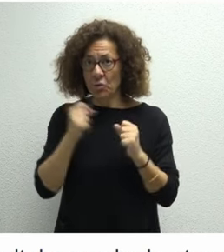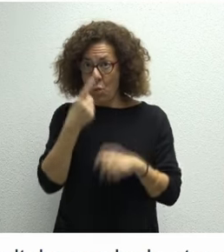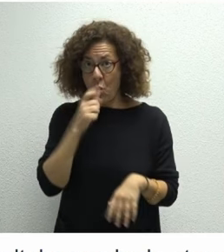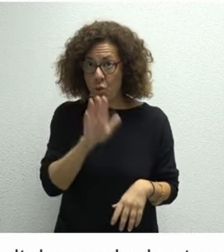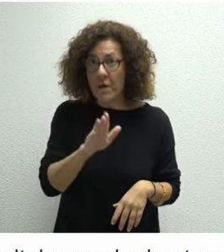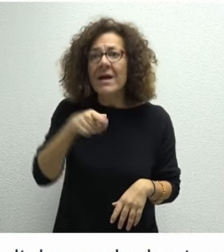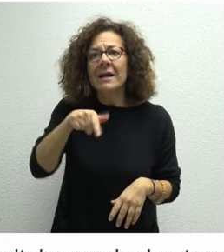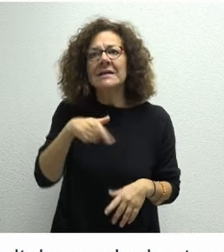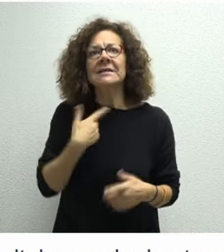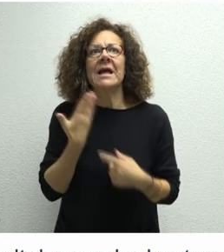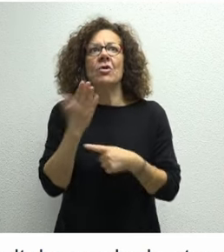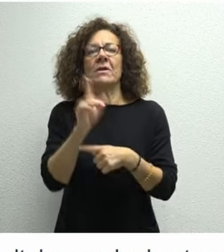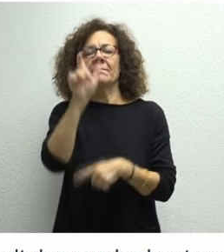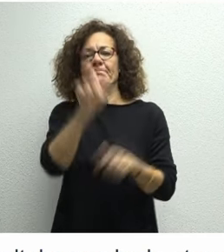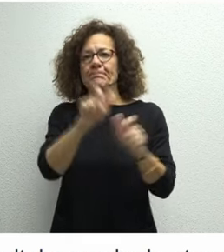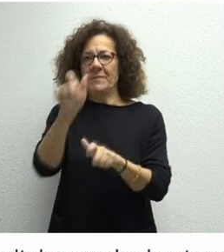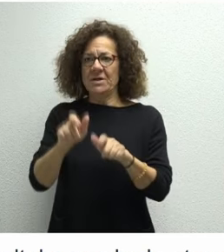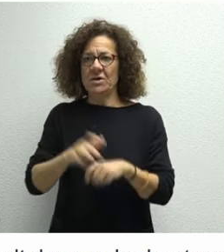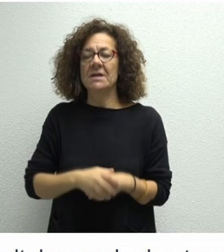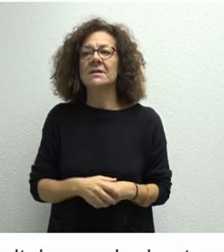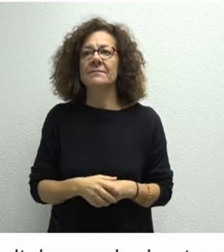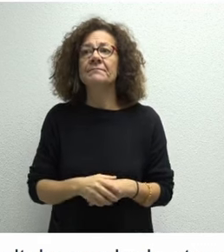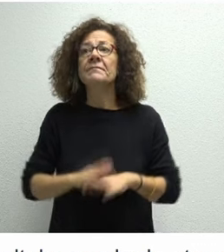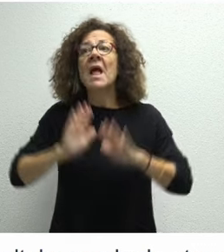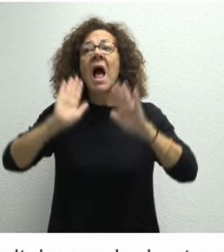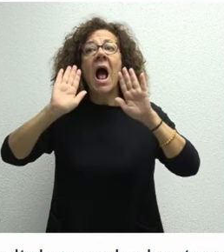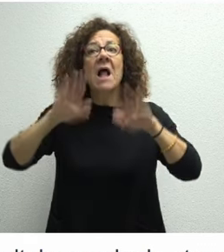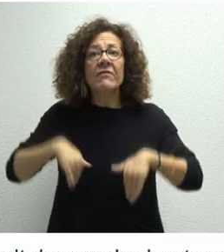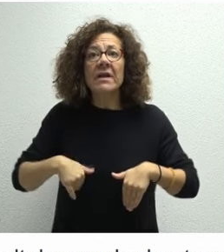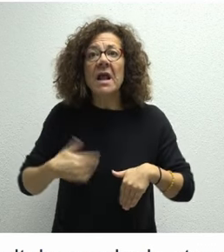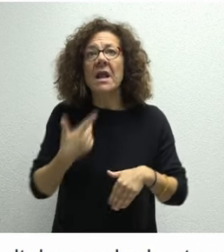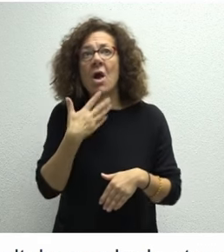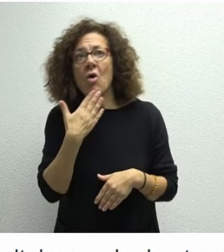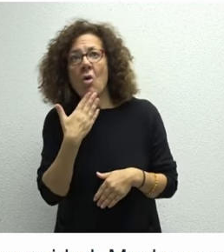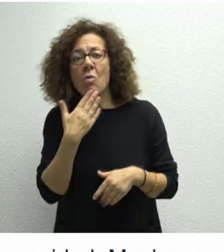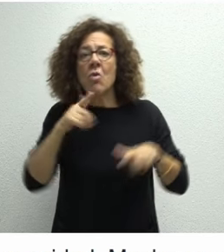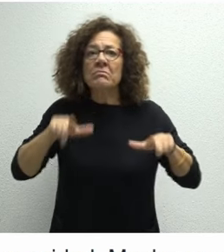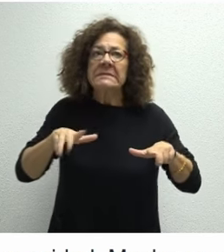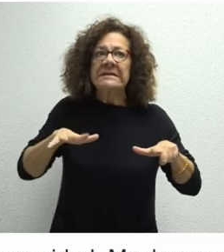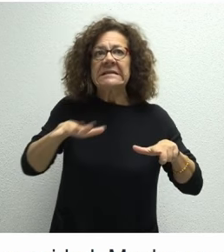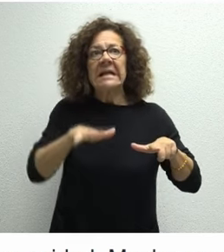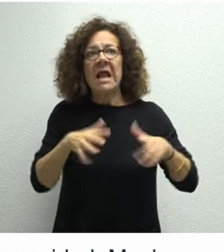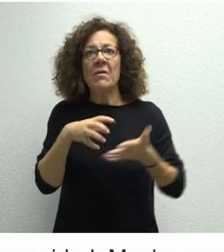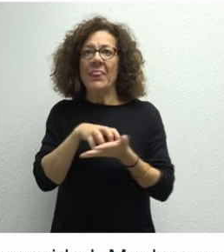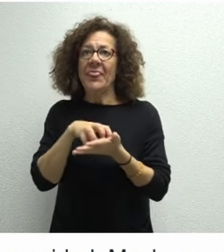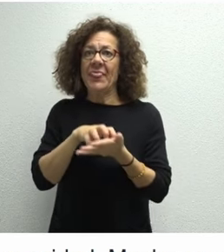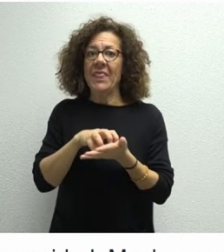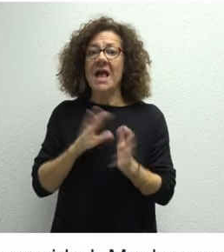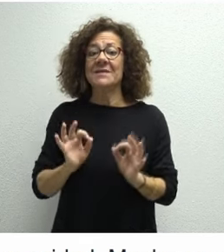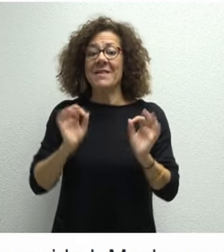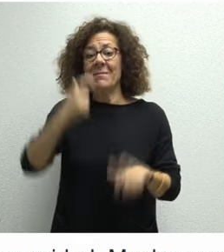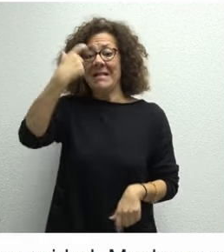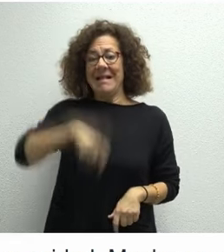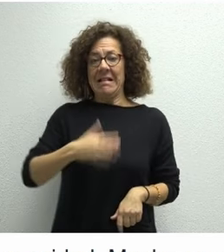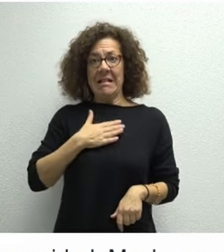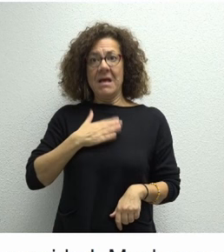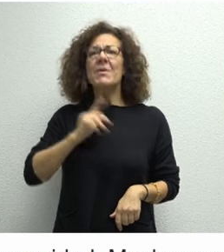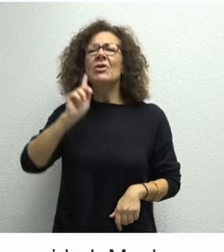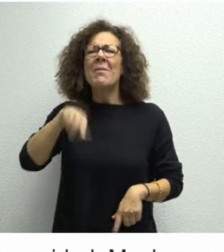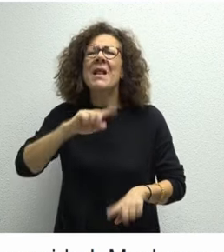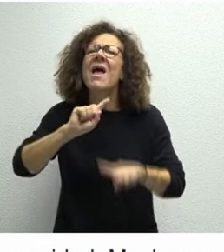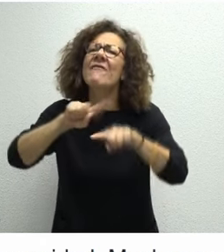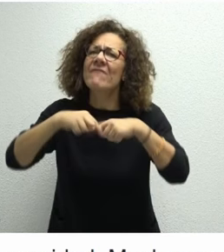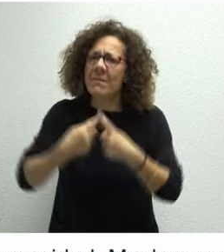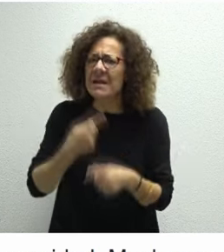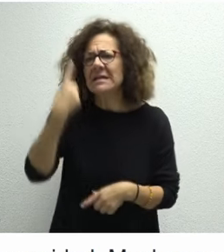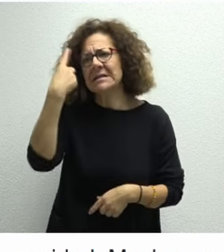que con las que se encontraban las personas Al final estábamos como en un escenario no de incertidumbre para la persona sobre todo pero también para las familias como